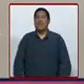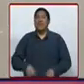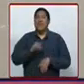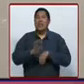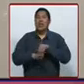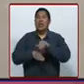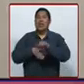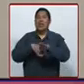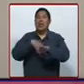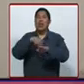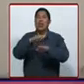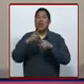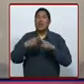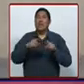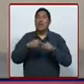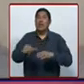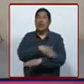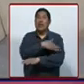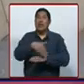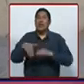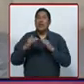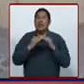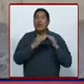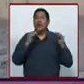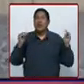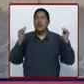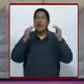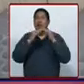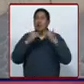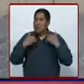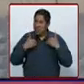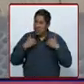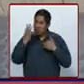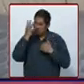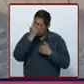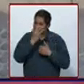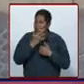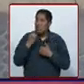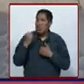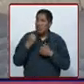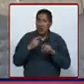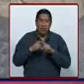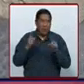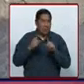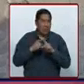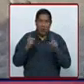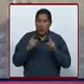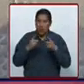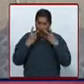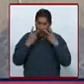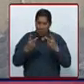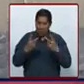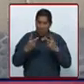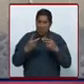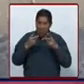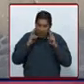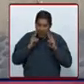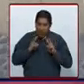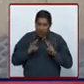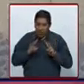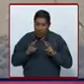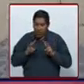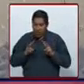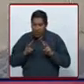Caminar por las distintas calles de la ciudad de La Paz, por supuesto, tiene su encanto. Pero también ver desde los aires a la sede de